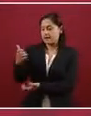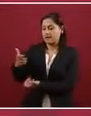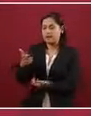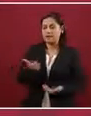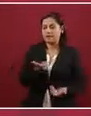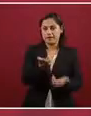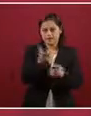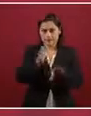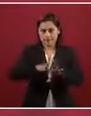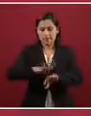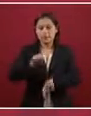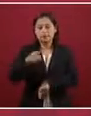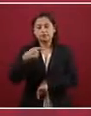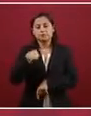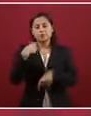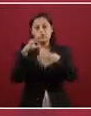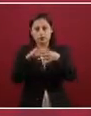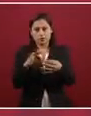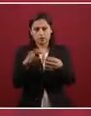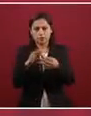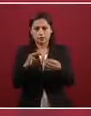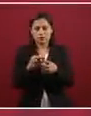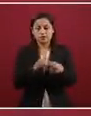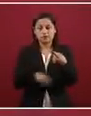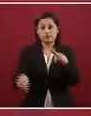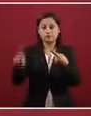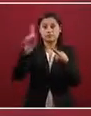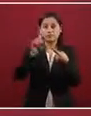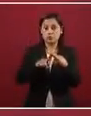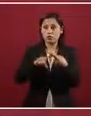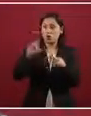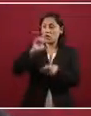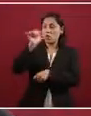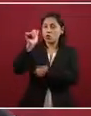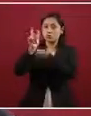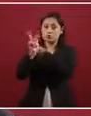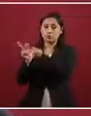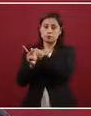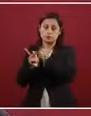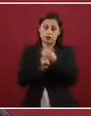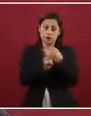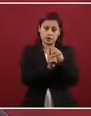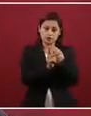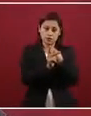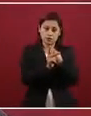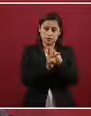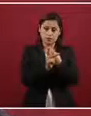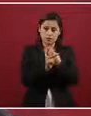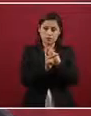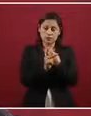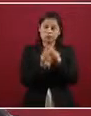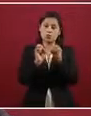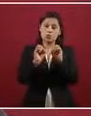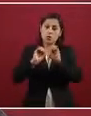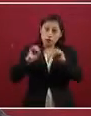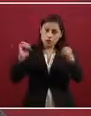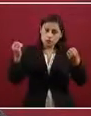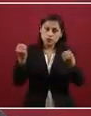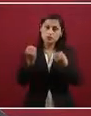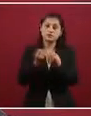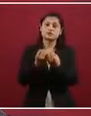4. La primera, la que hicieron referencia aquí, que eran donativos que hicieron a través de distintos organismos